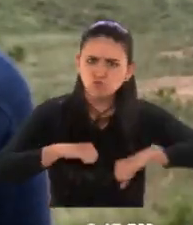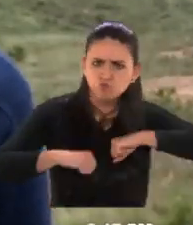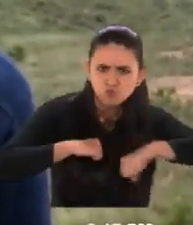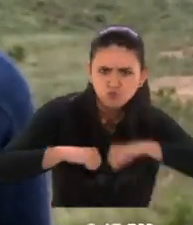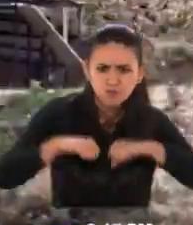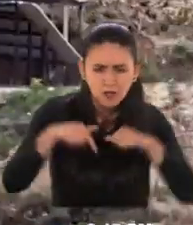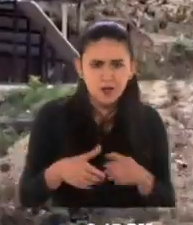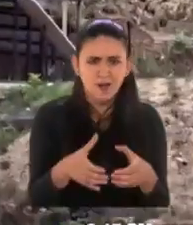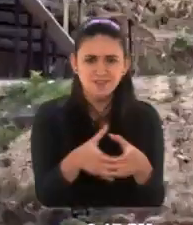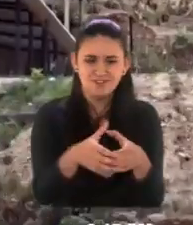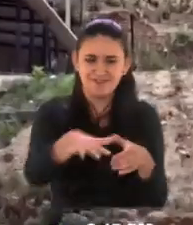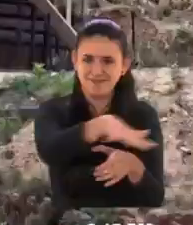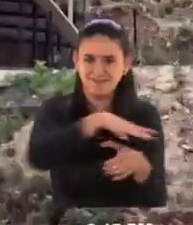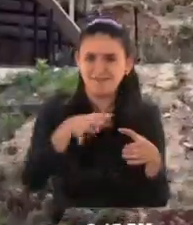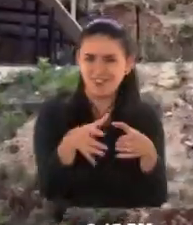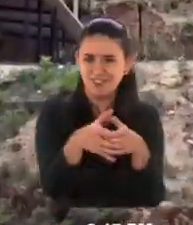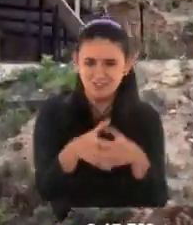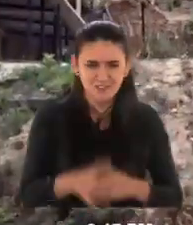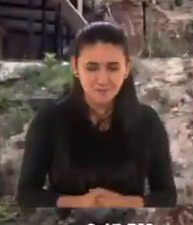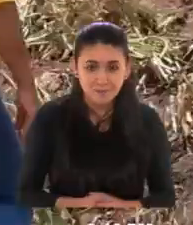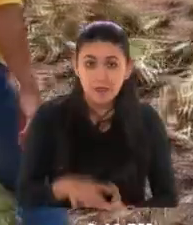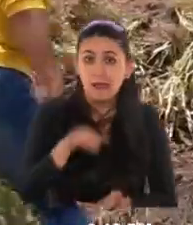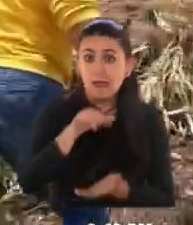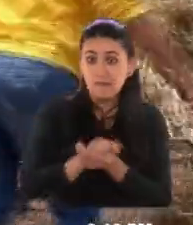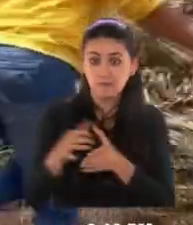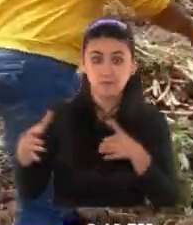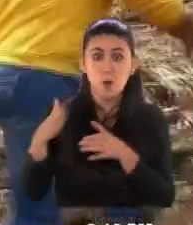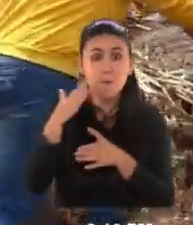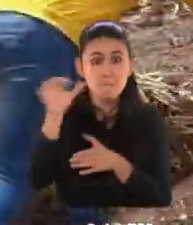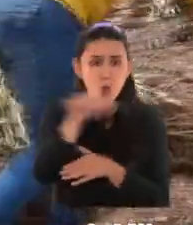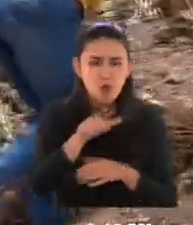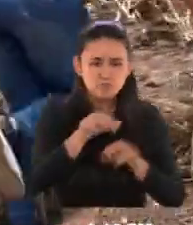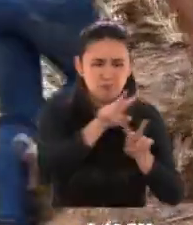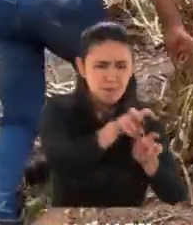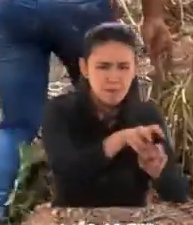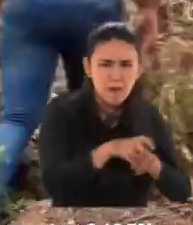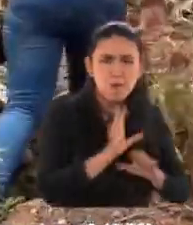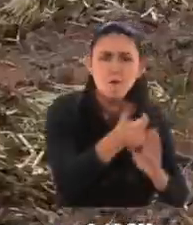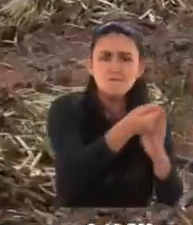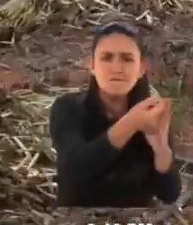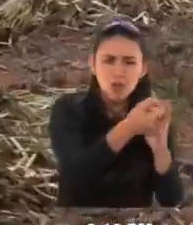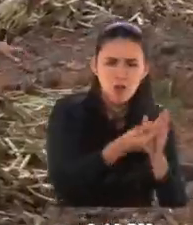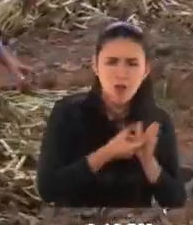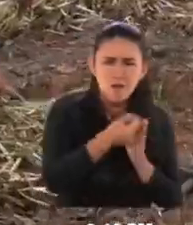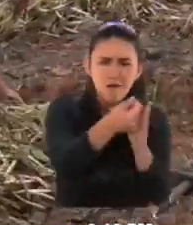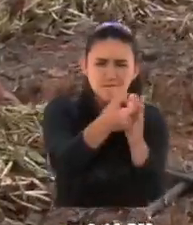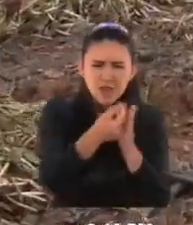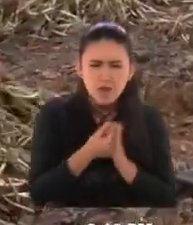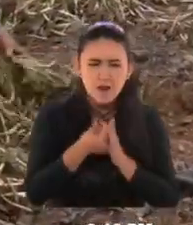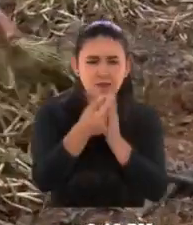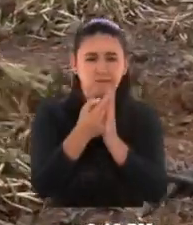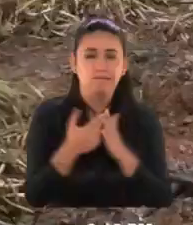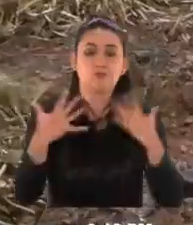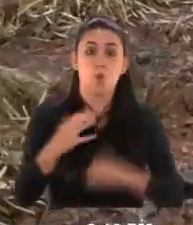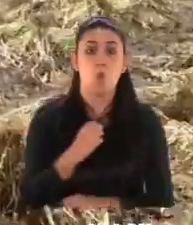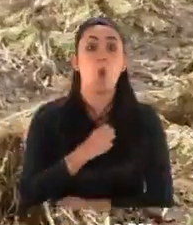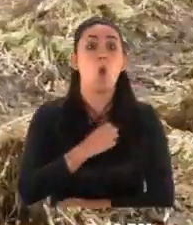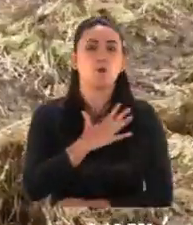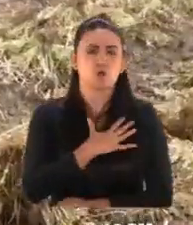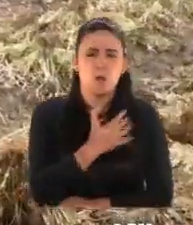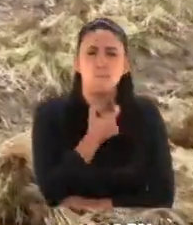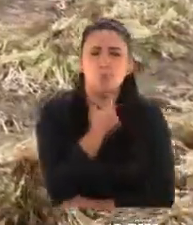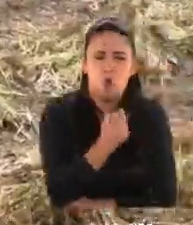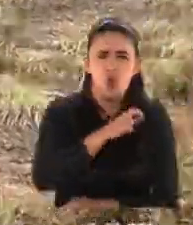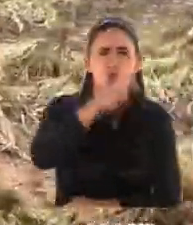esta asociación es así como este grupo de cultivadores de frijol se destaca en una región donde las oportunidades son pocas